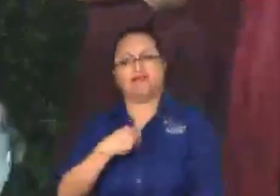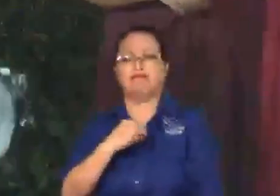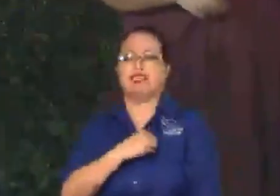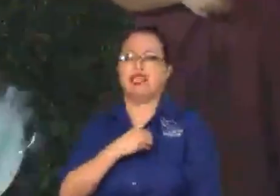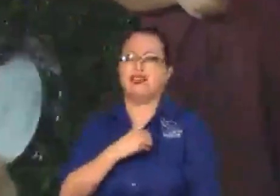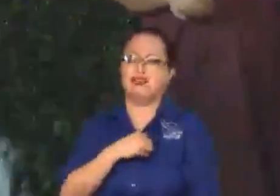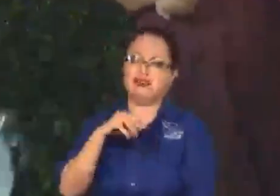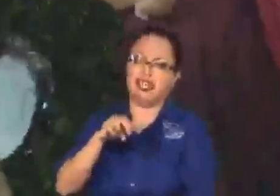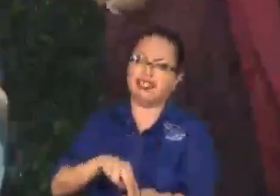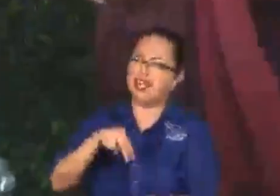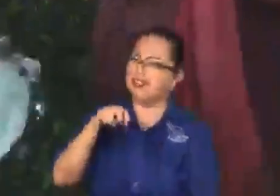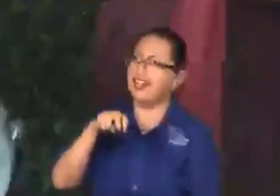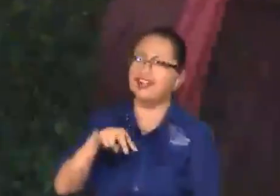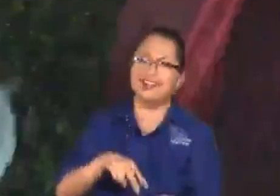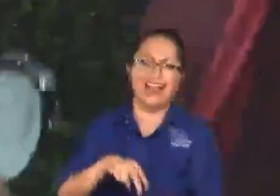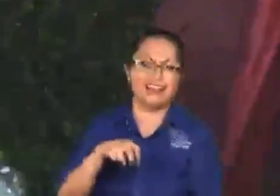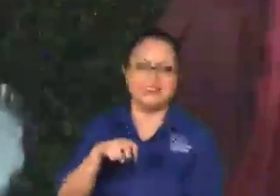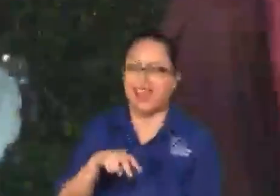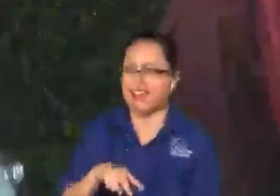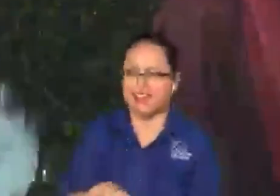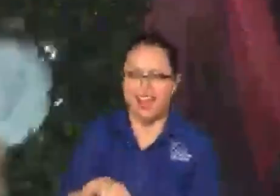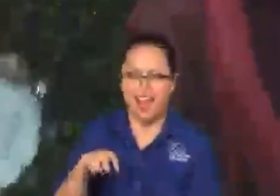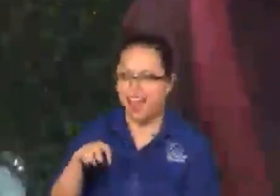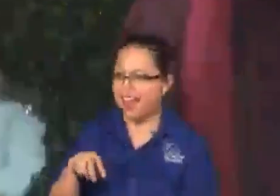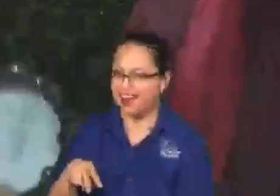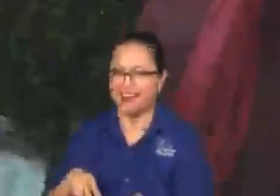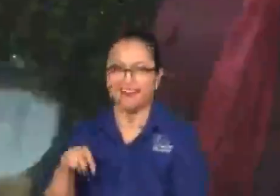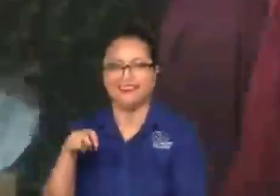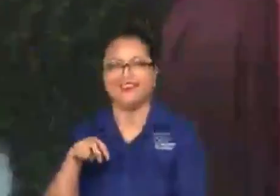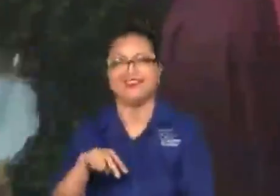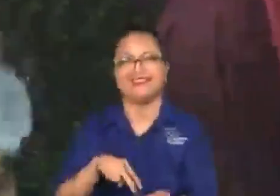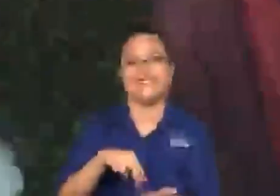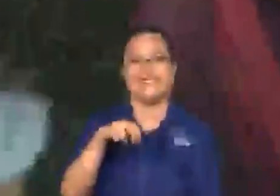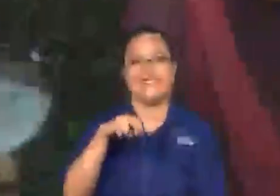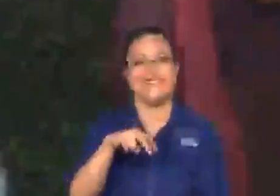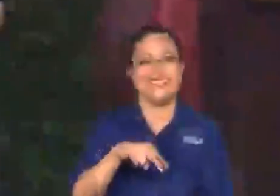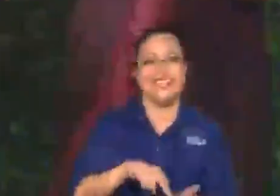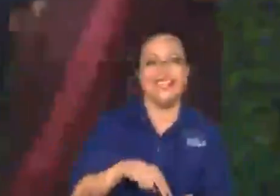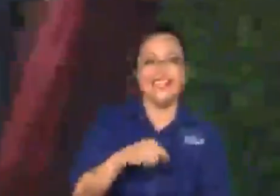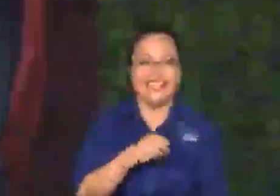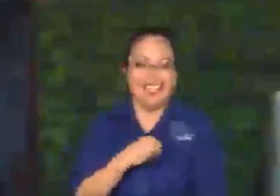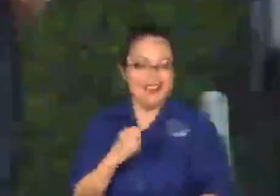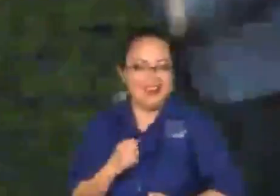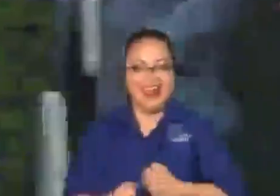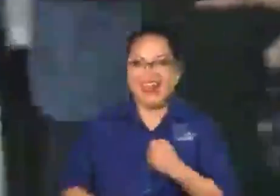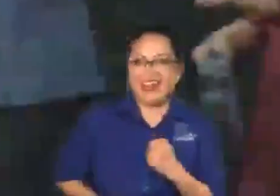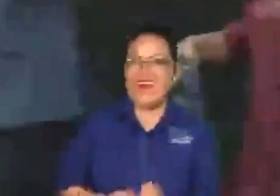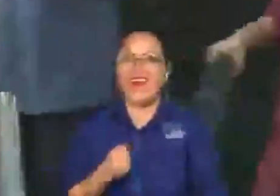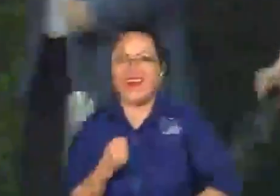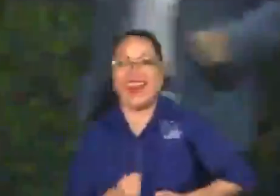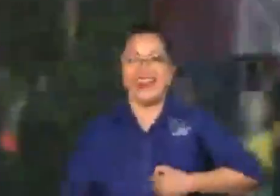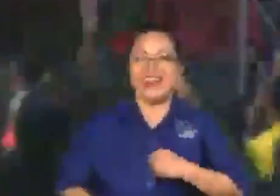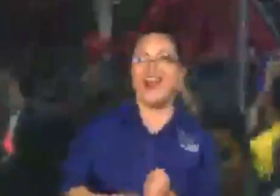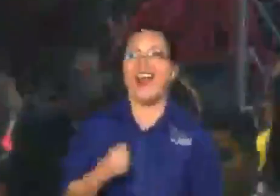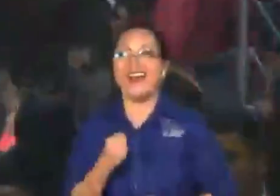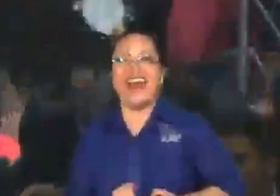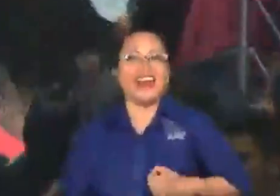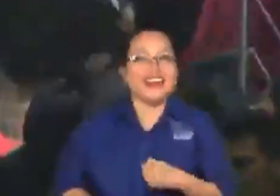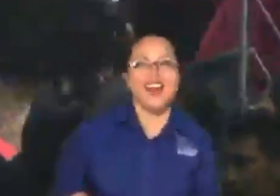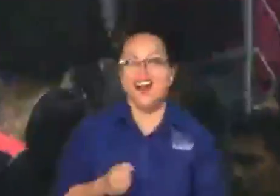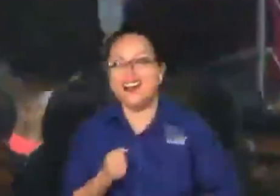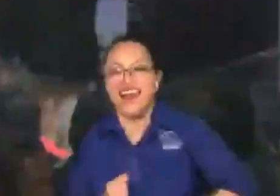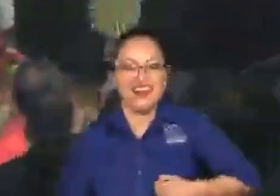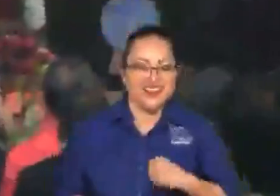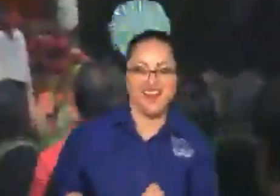saltar, saltar, saltar. Quiero correr, quiero correr, correr,